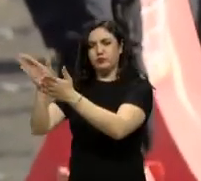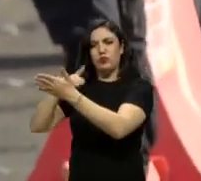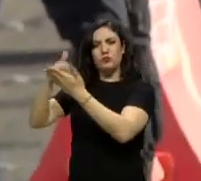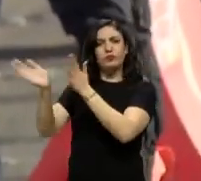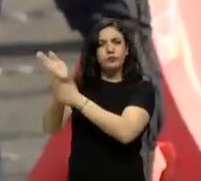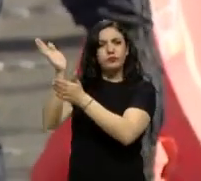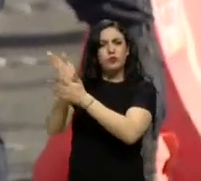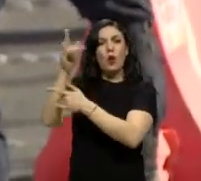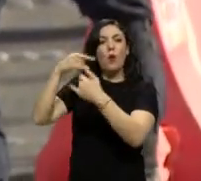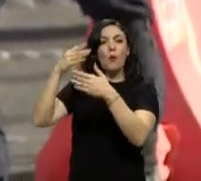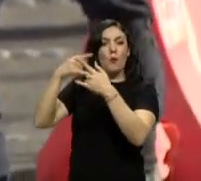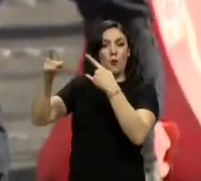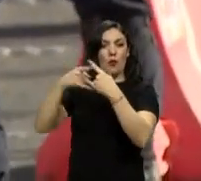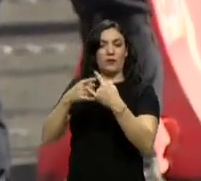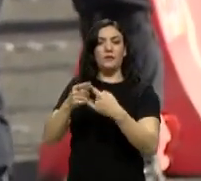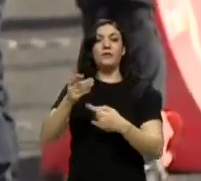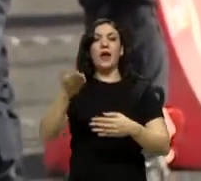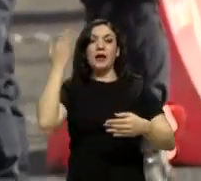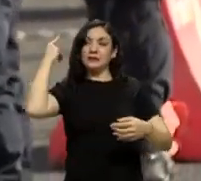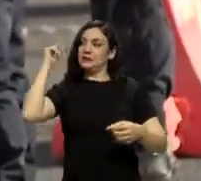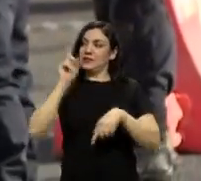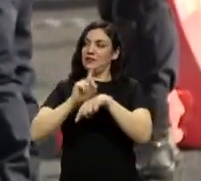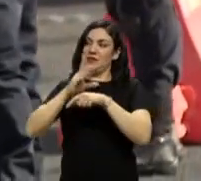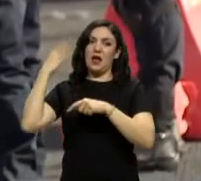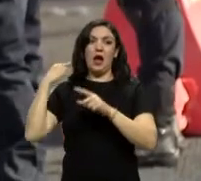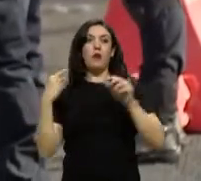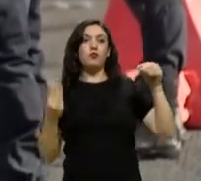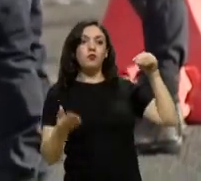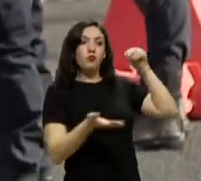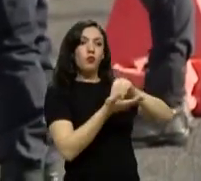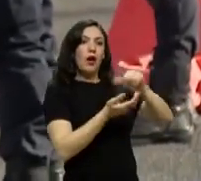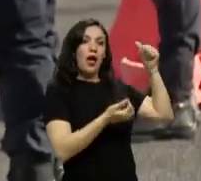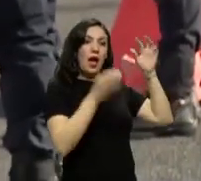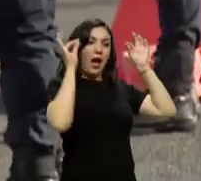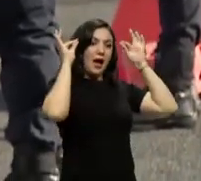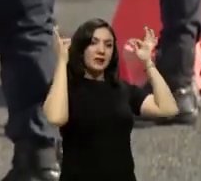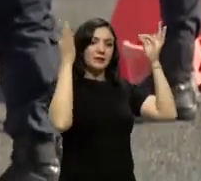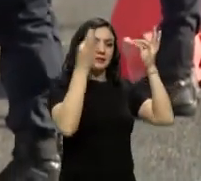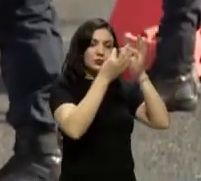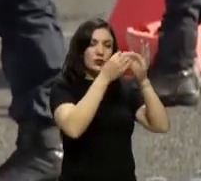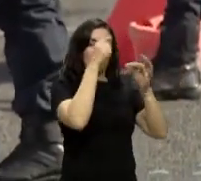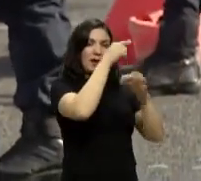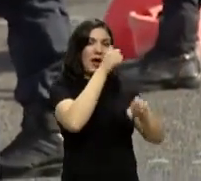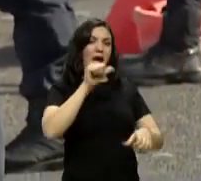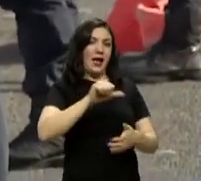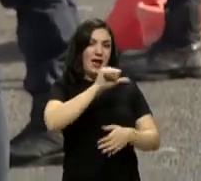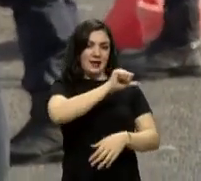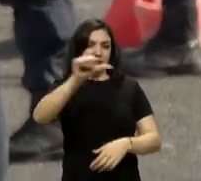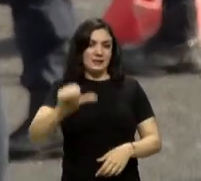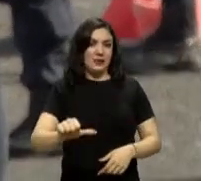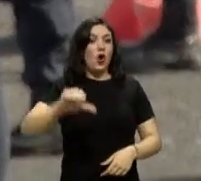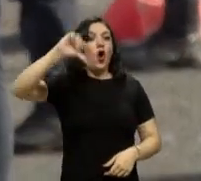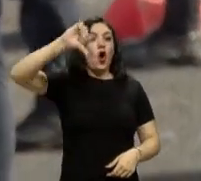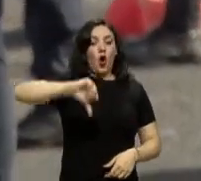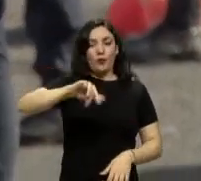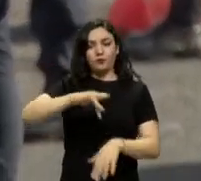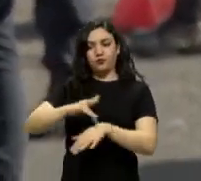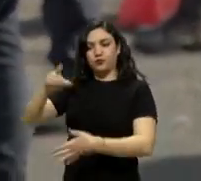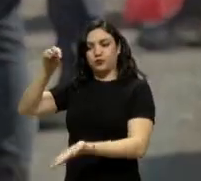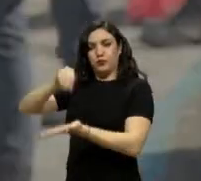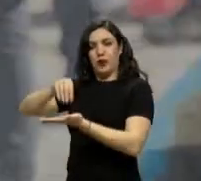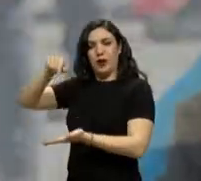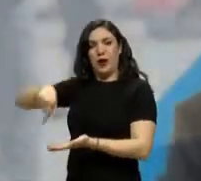hace algunos días pusiste la primera piedra de la de la aduana de asientos y hoy la estás poniendo aquí en Calvillo en un punto